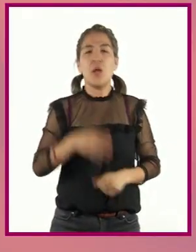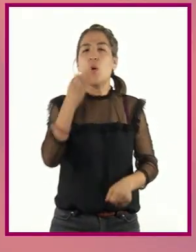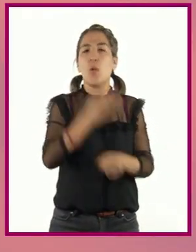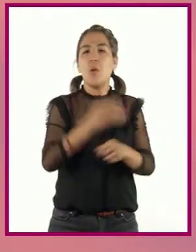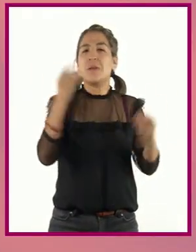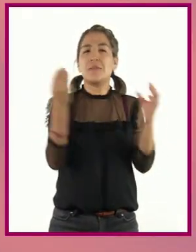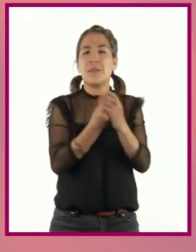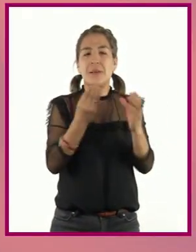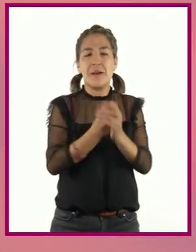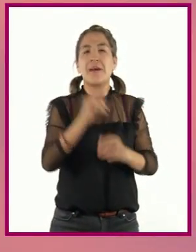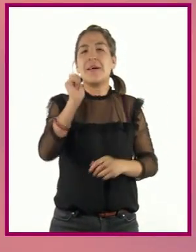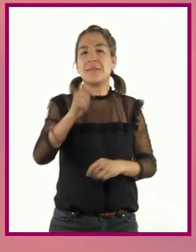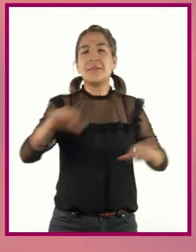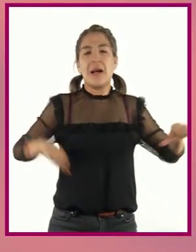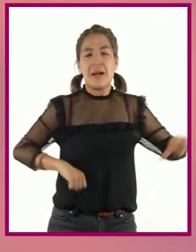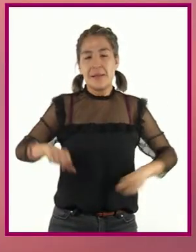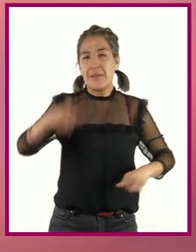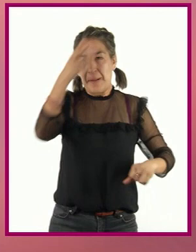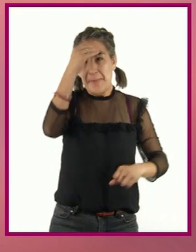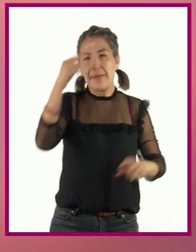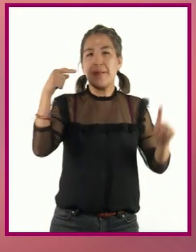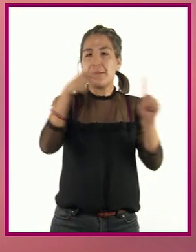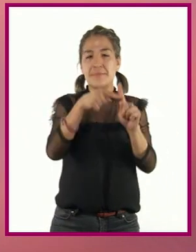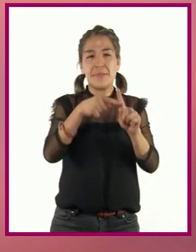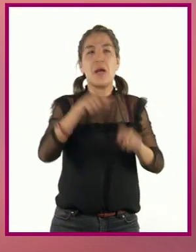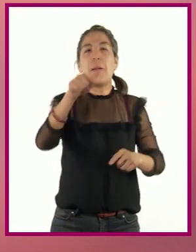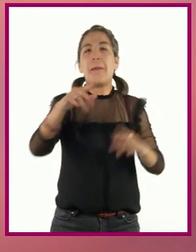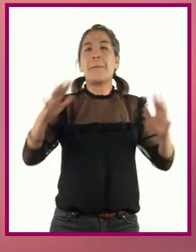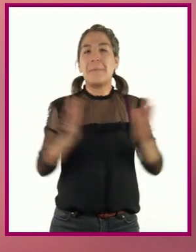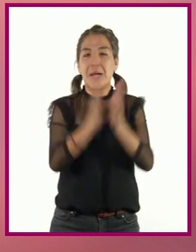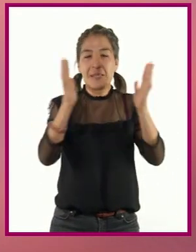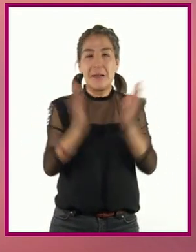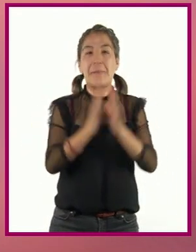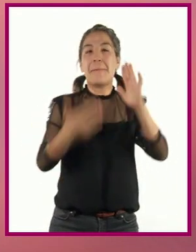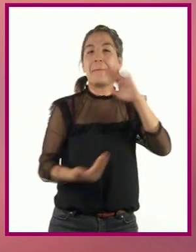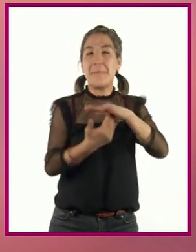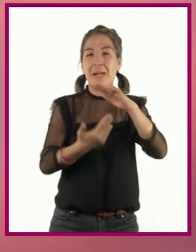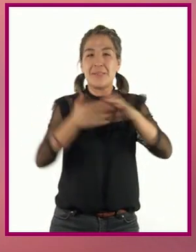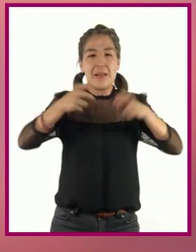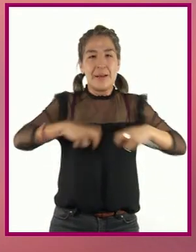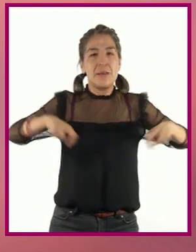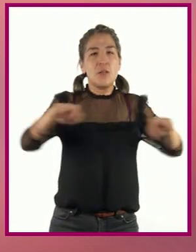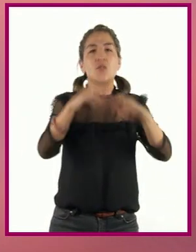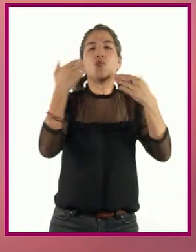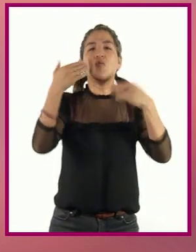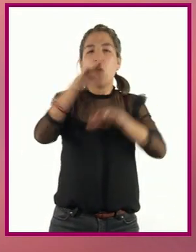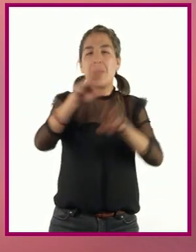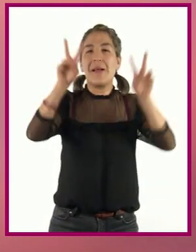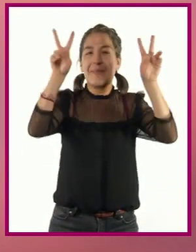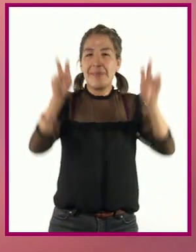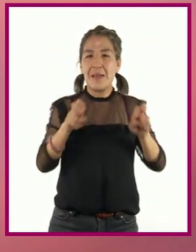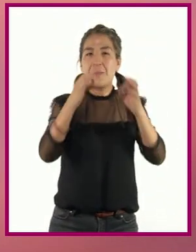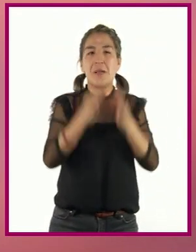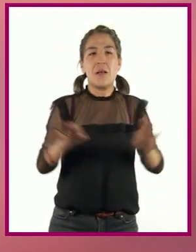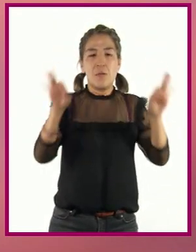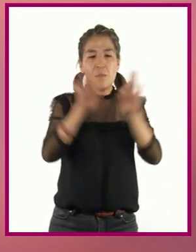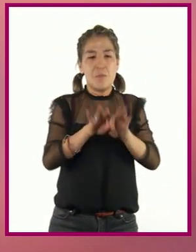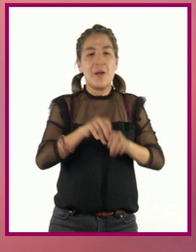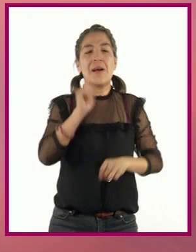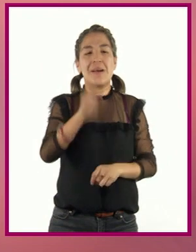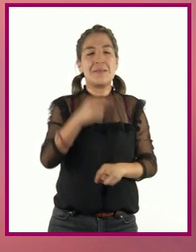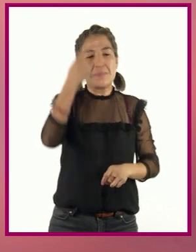sesión trabajaremos el aprendizaje esperado. Participa en una mesa redonda sobre un tema específico y su propósito